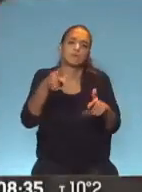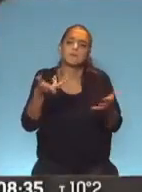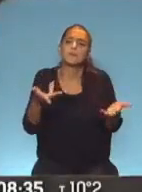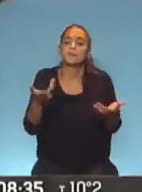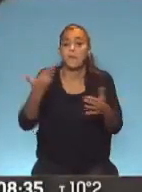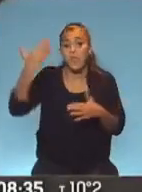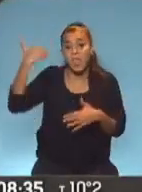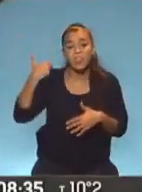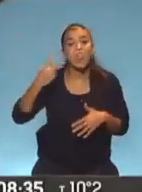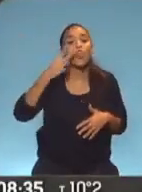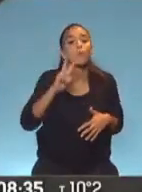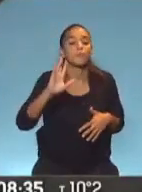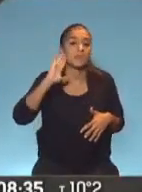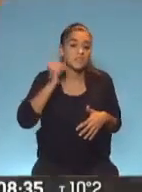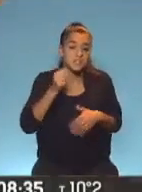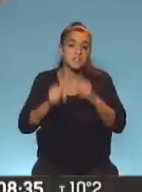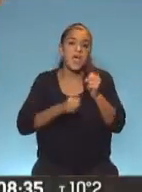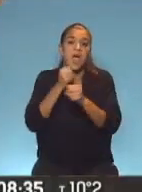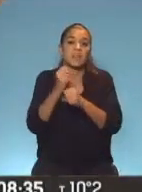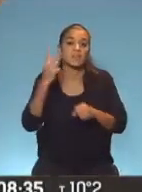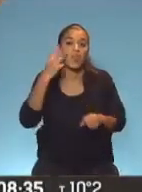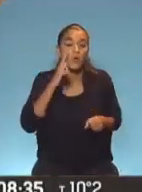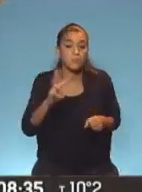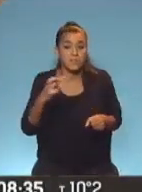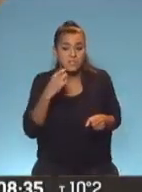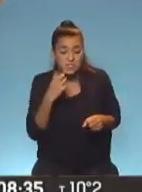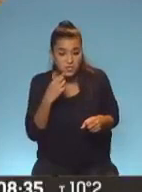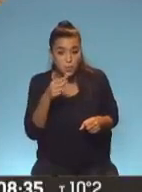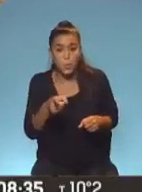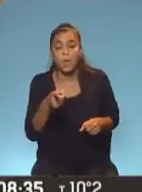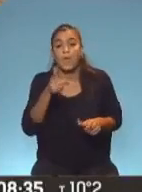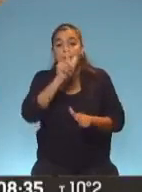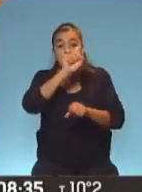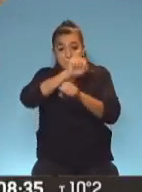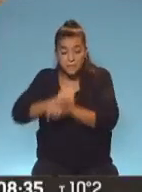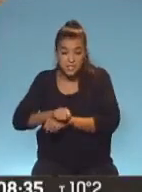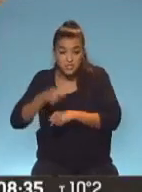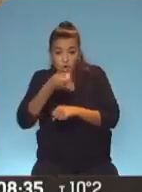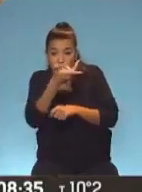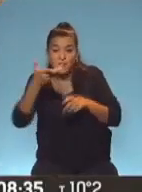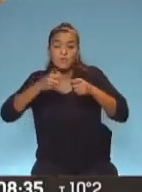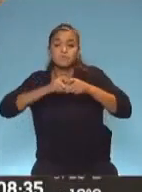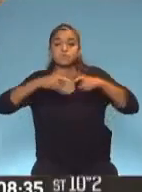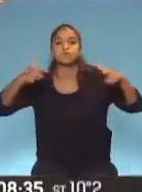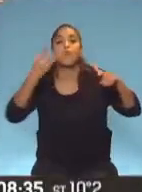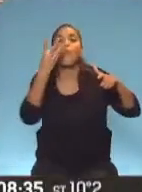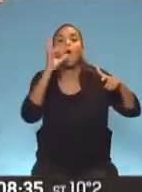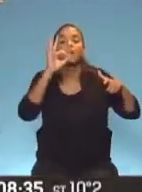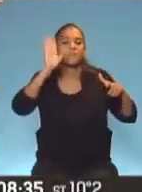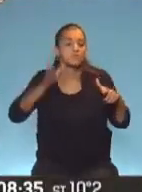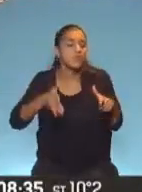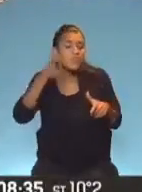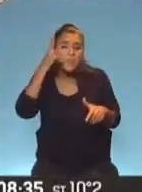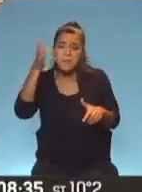Desde el año 2016 al 2019 la cantidad de presos federales aumentó en un 40%, es una